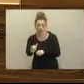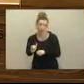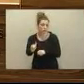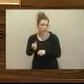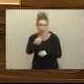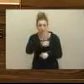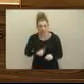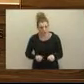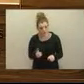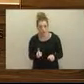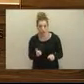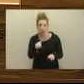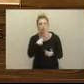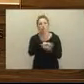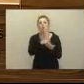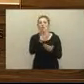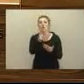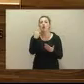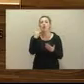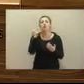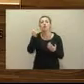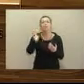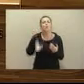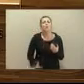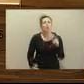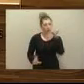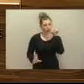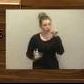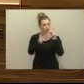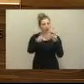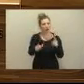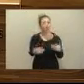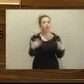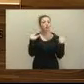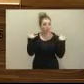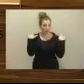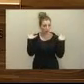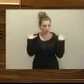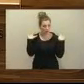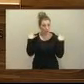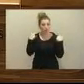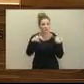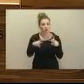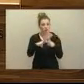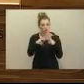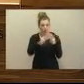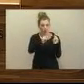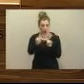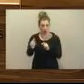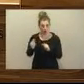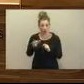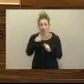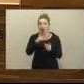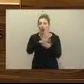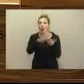Ya no hablo de los sueldos de los que precisamente son responsables de ejecutar estas ayudas. Hablo de un empleo que